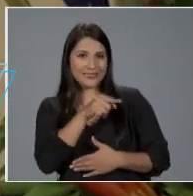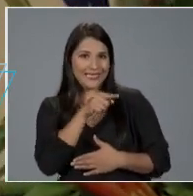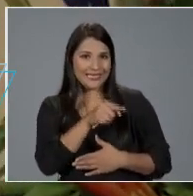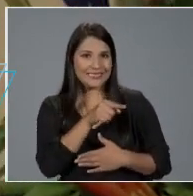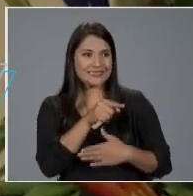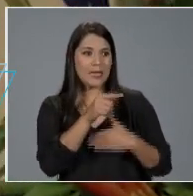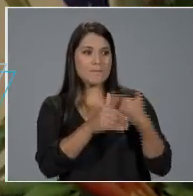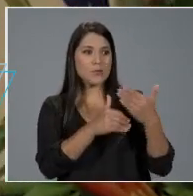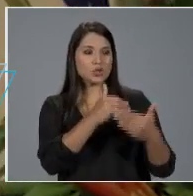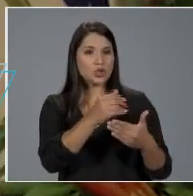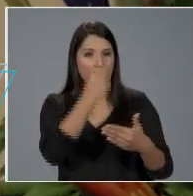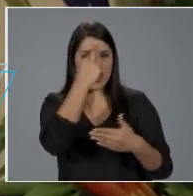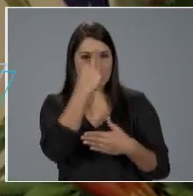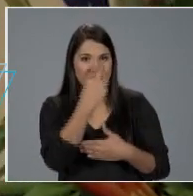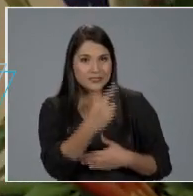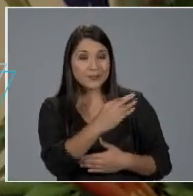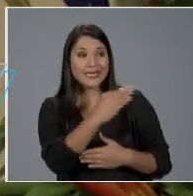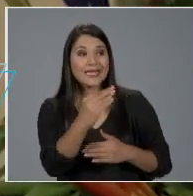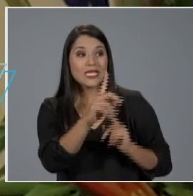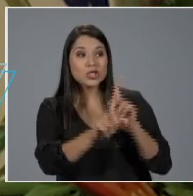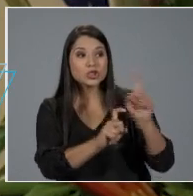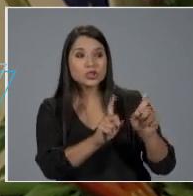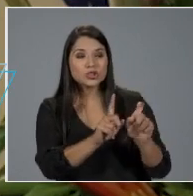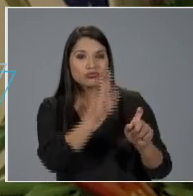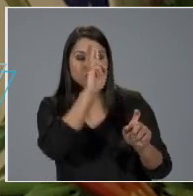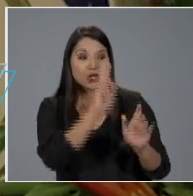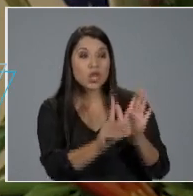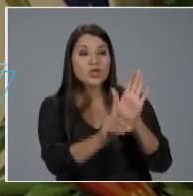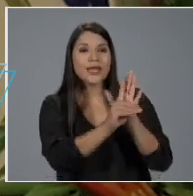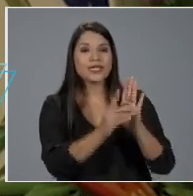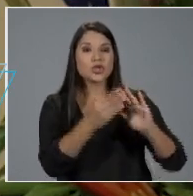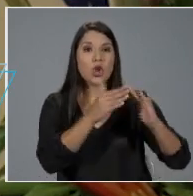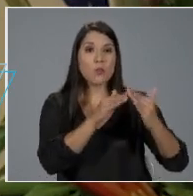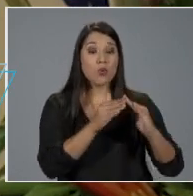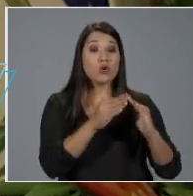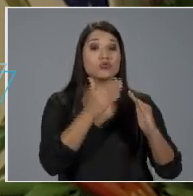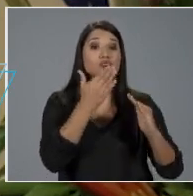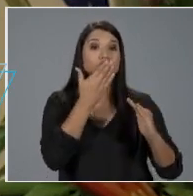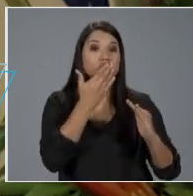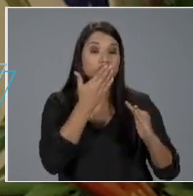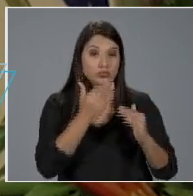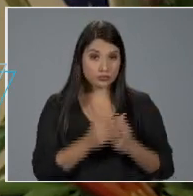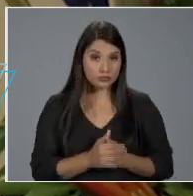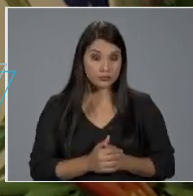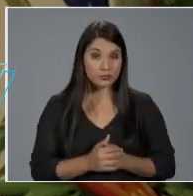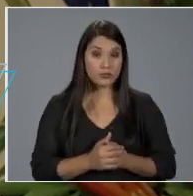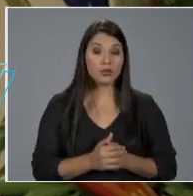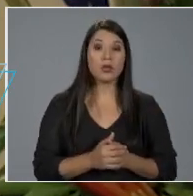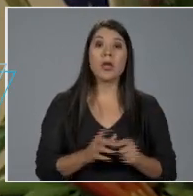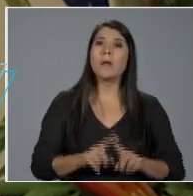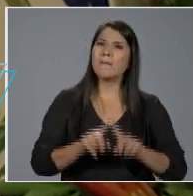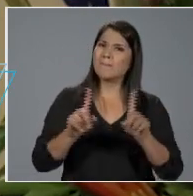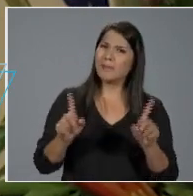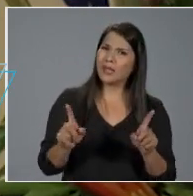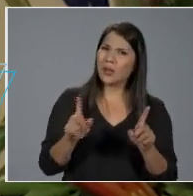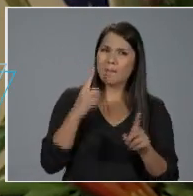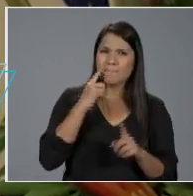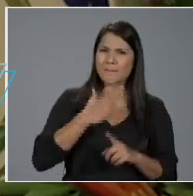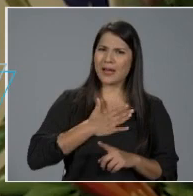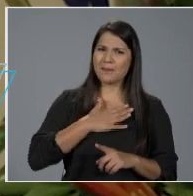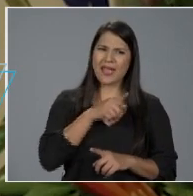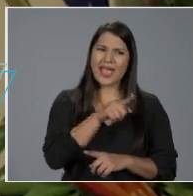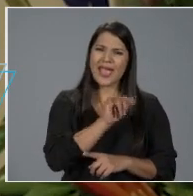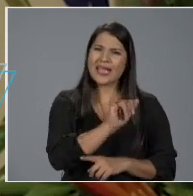para respetar y consolidar los derechos de los pueblos, derechos milenarios de los pueblos indígenas. Pero resulta que para mí eso es